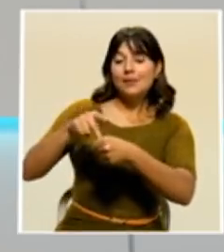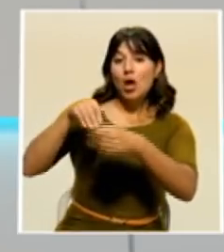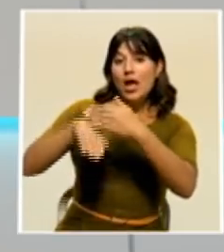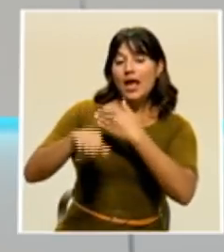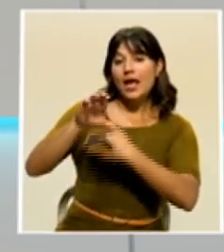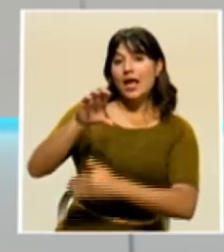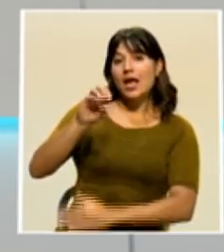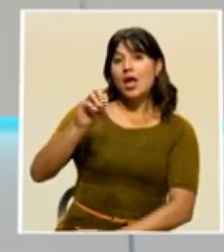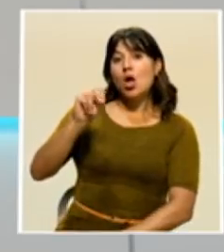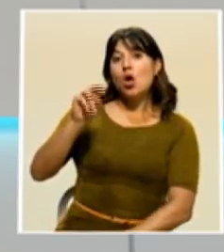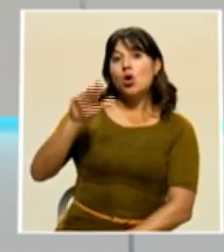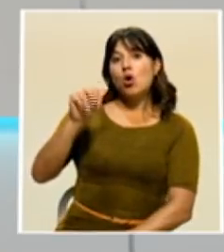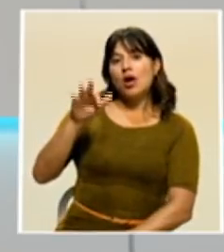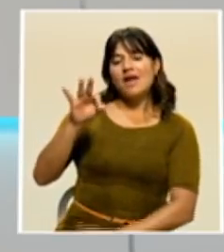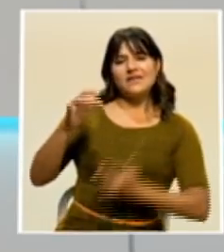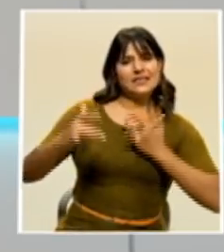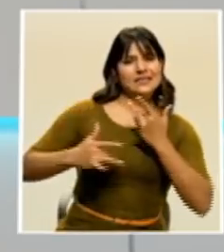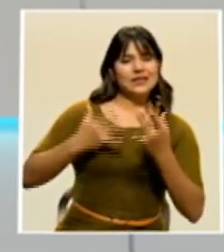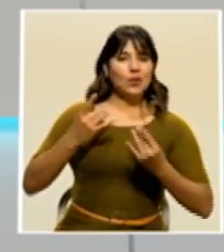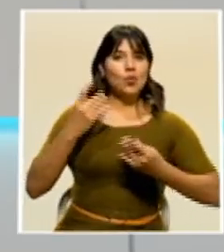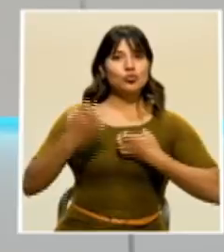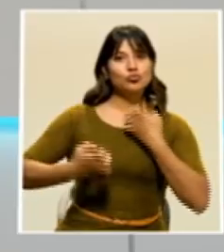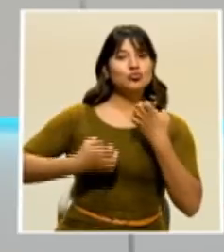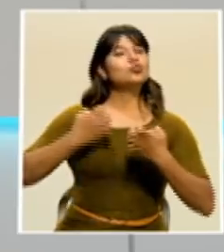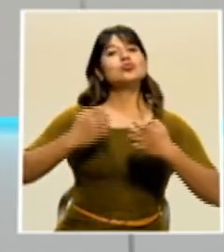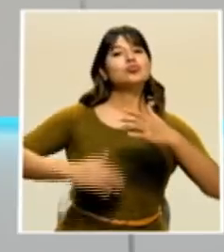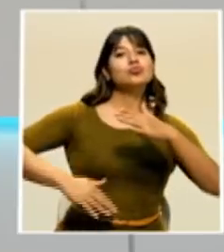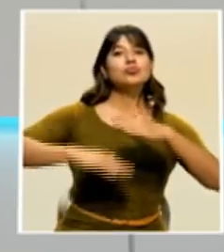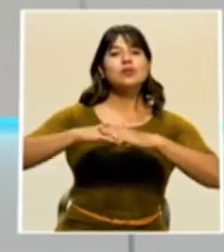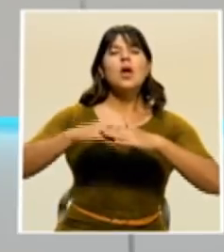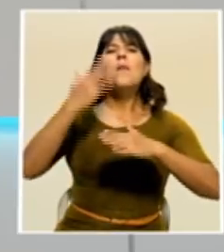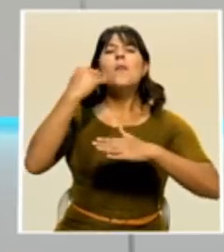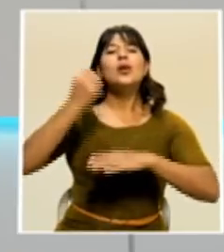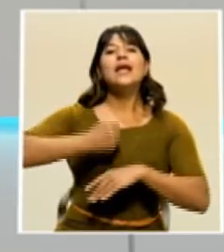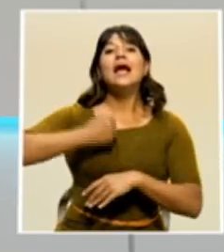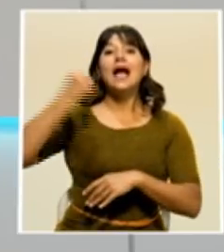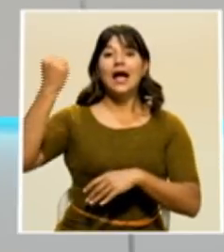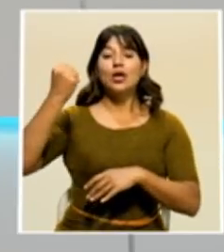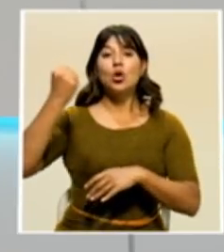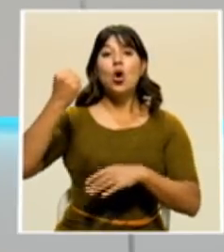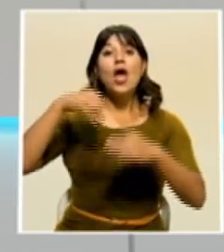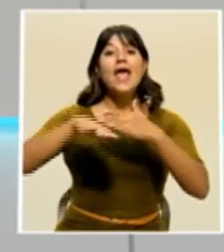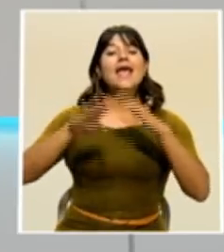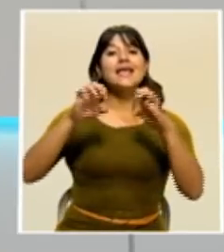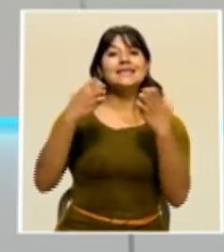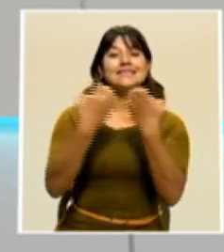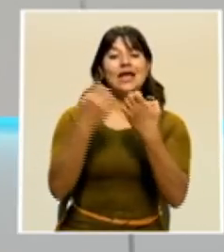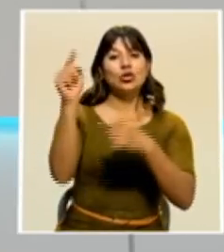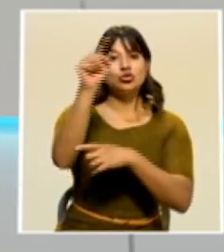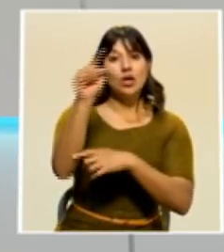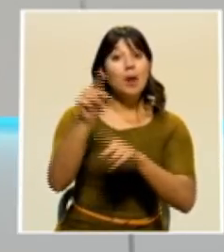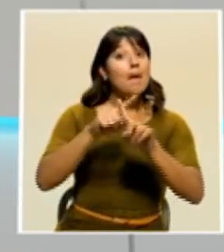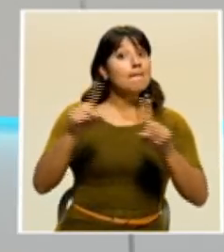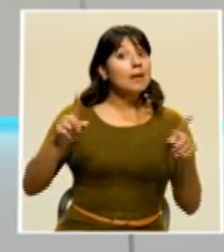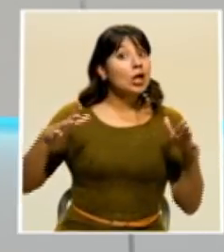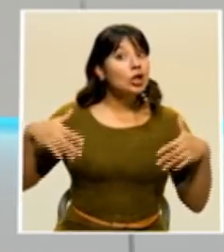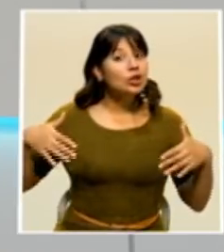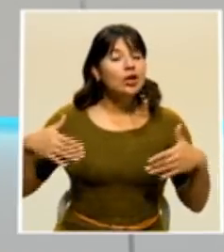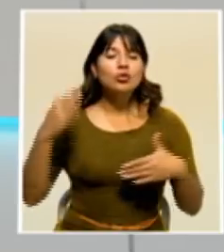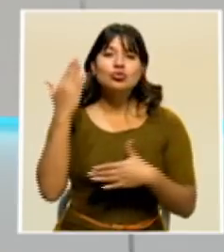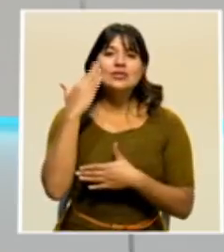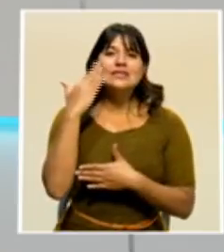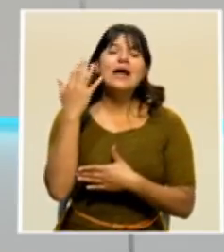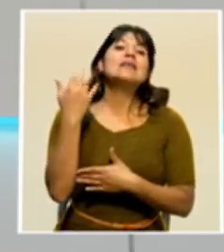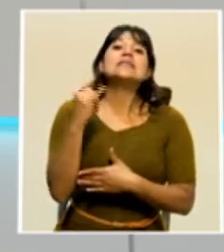CONCACAF, vienen muy motivados, al tope, después de ganar en el Ricardo Saprissa, pero todavía no se sabe